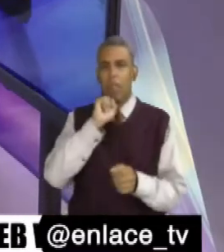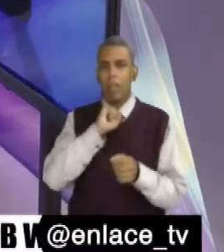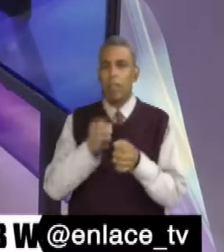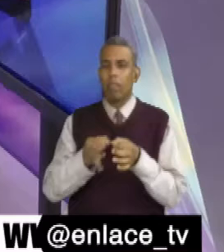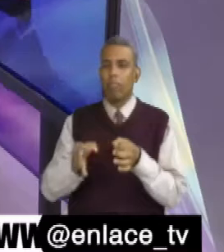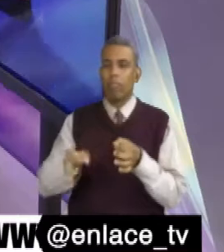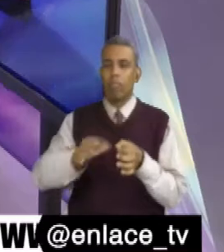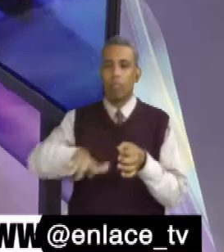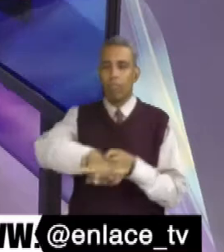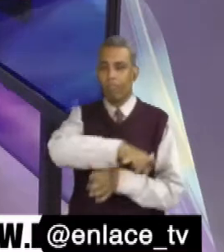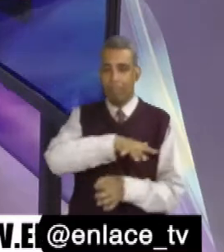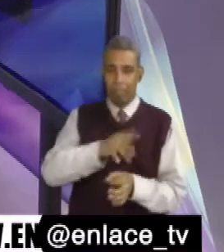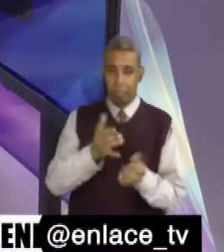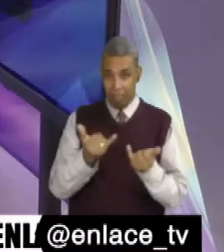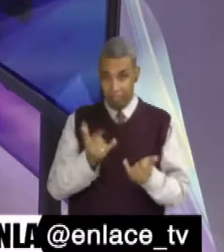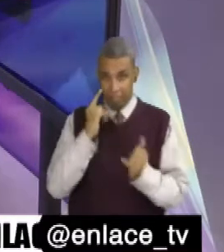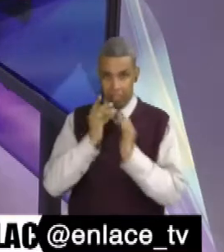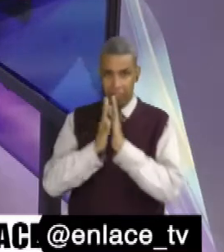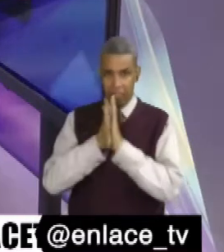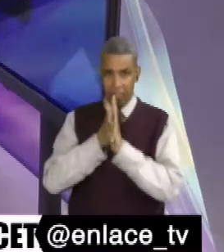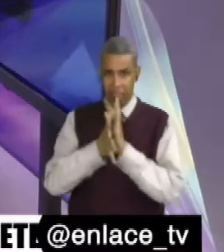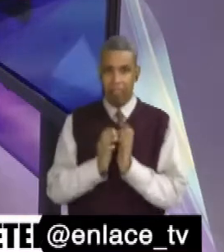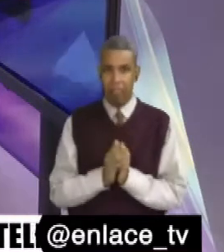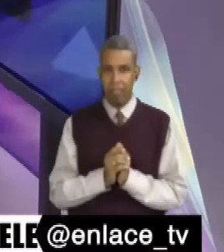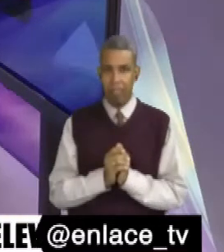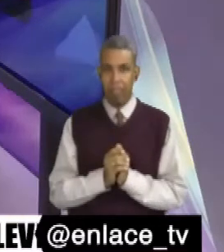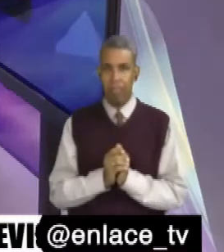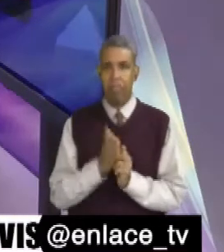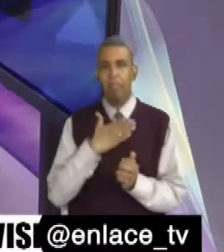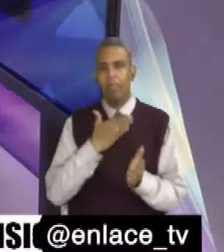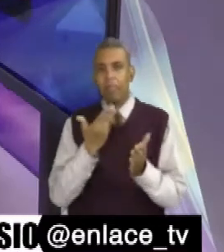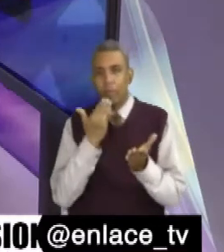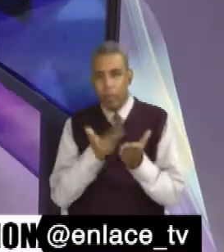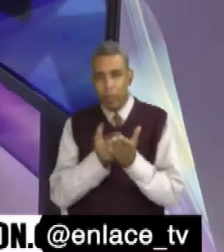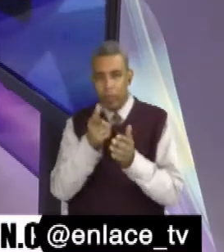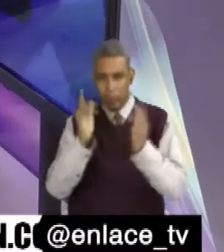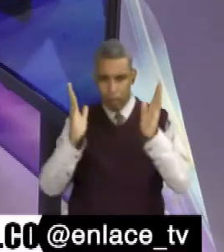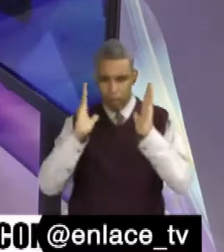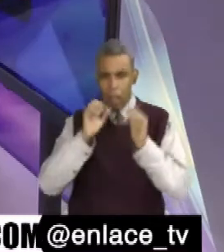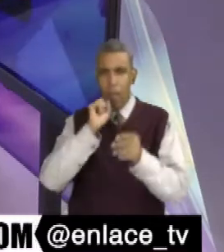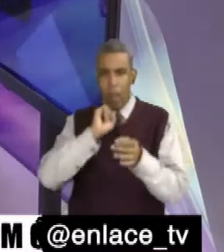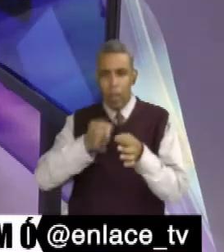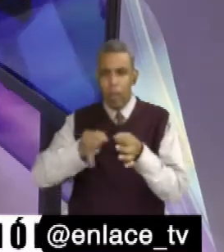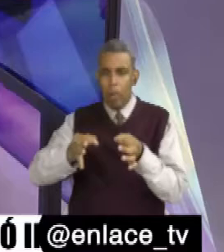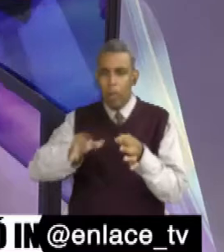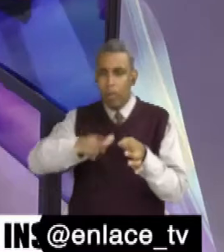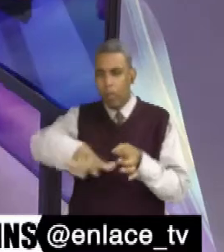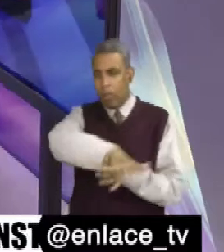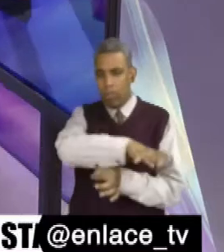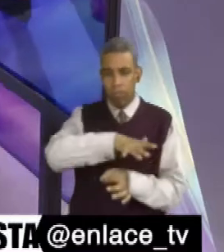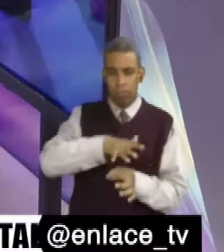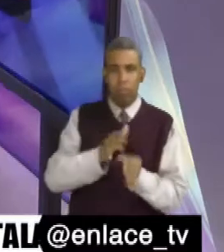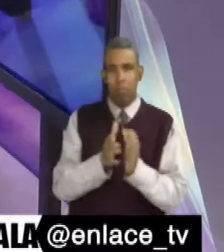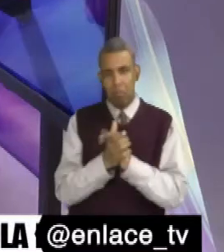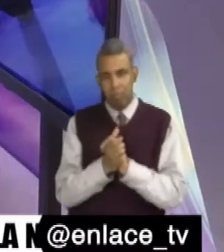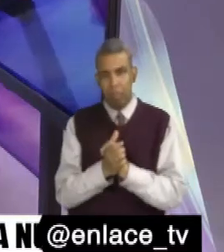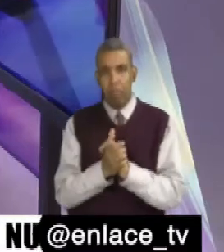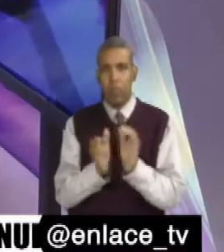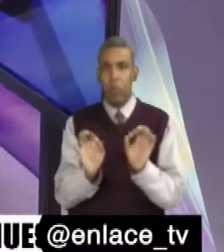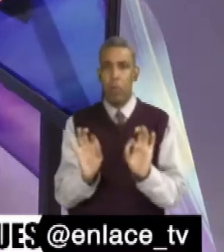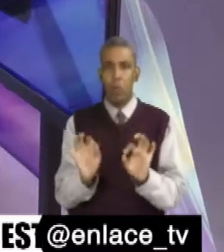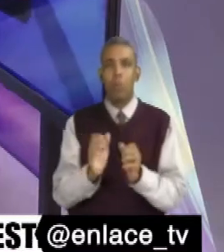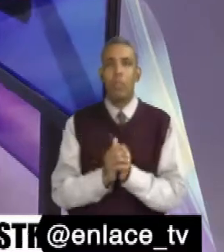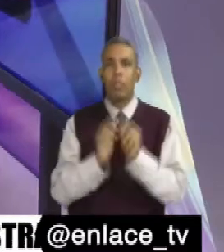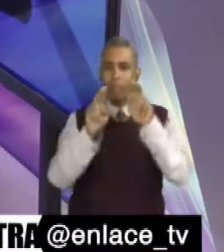nuestra ciudad y región. Saludamos a quienes nos ven en Barranca Bermeja, en Magdalena Medio y a quienes lo hacen a través de las redes sociales, por medio de